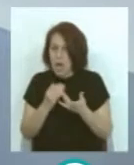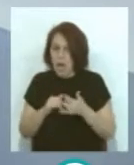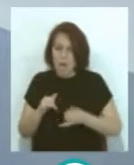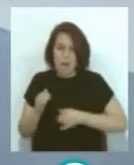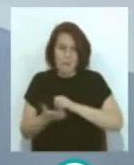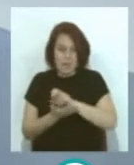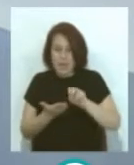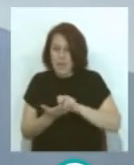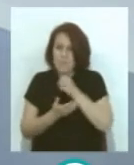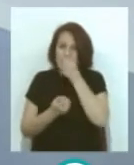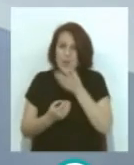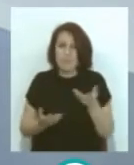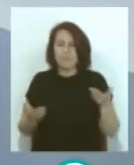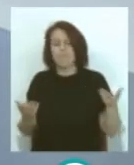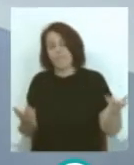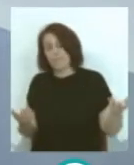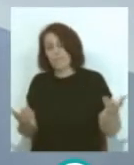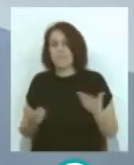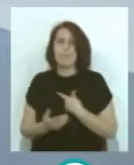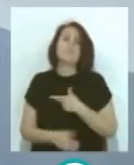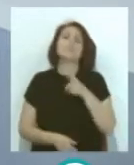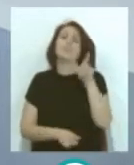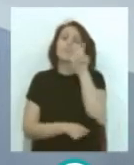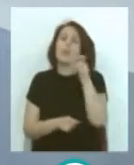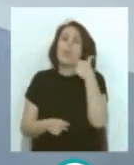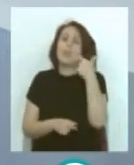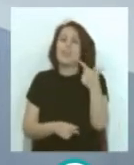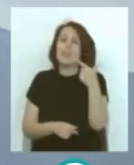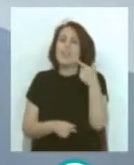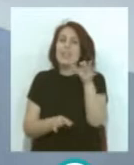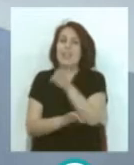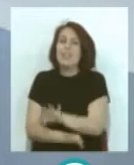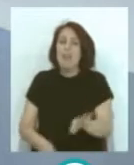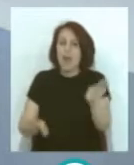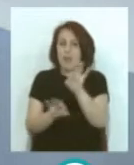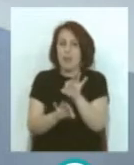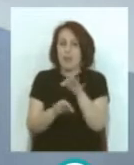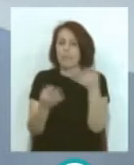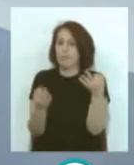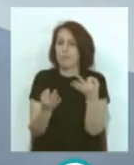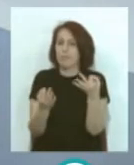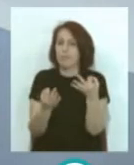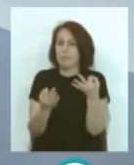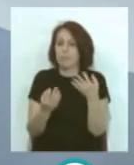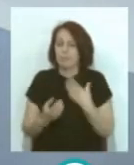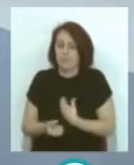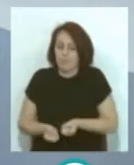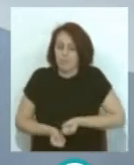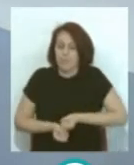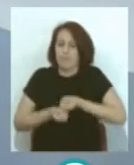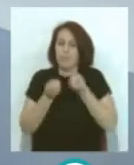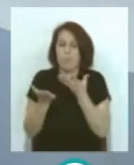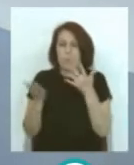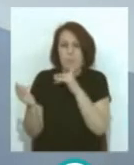balón que tenga. Y entonces, a lo que no podrá nunca nadie recriminarle a Salvi es todo lo que se deja en